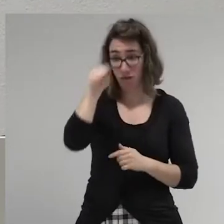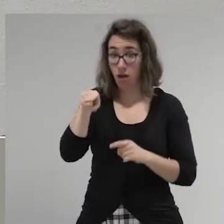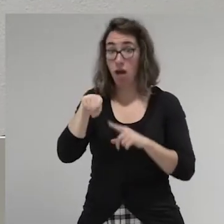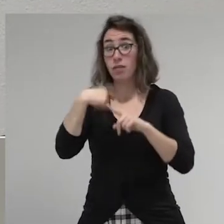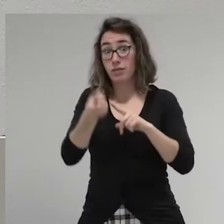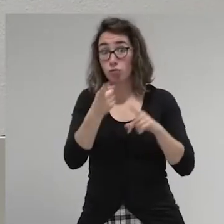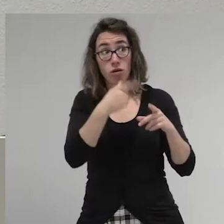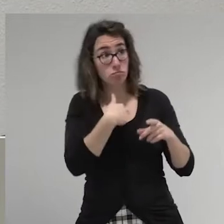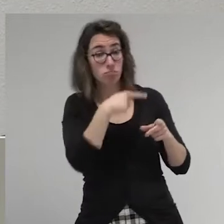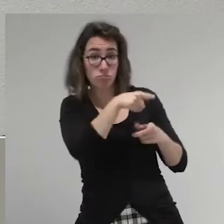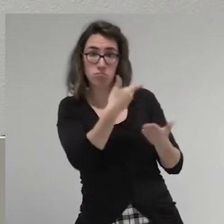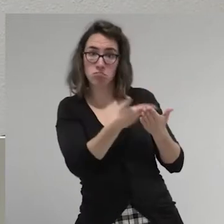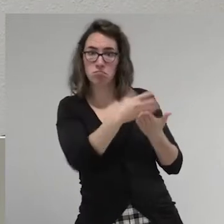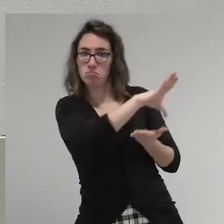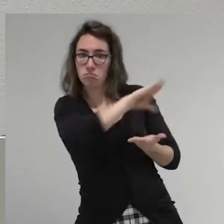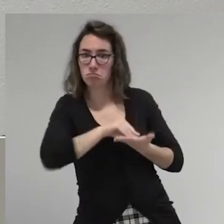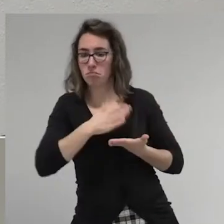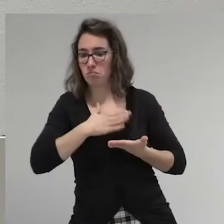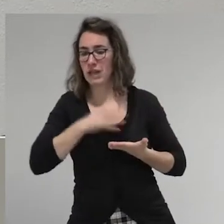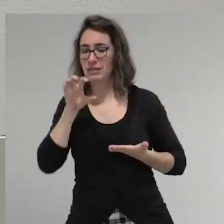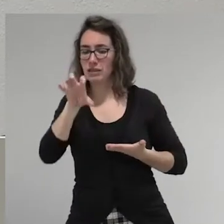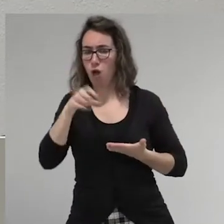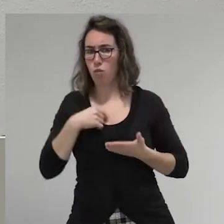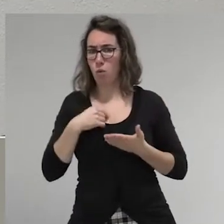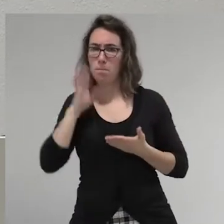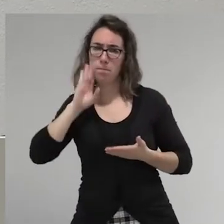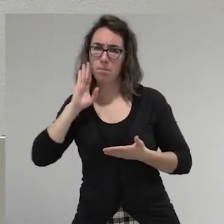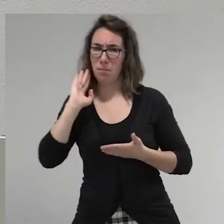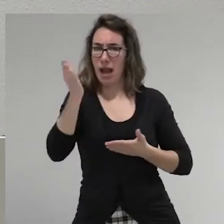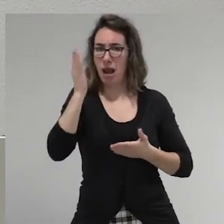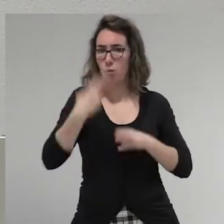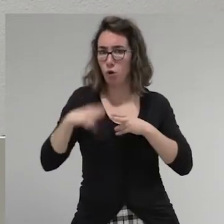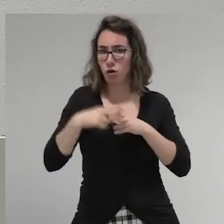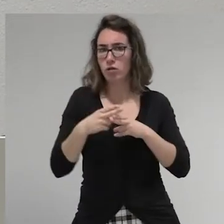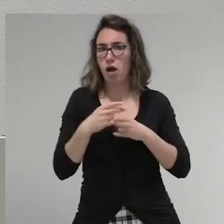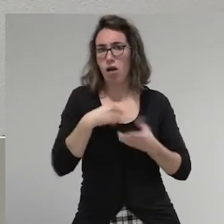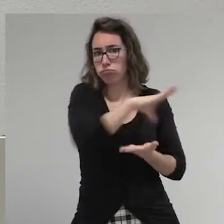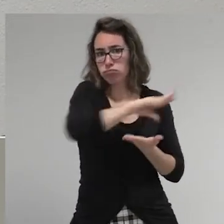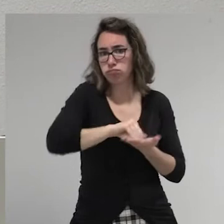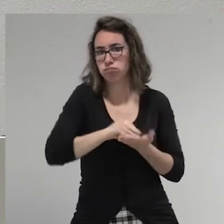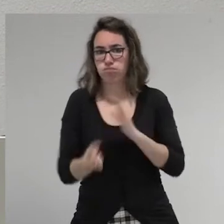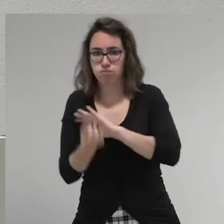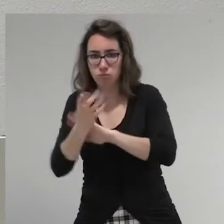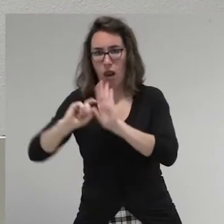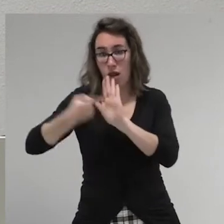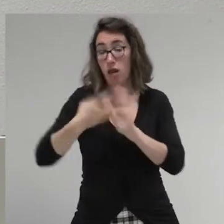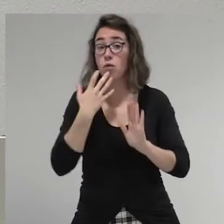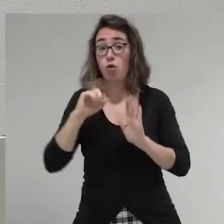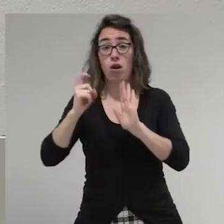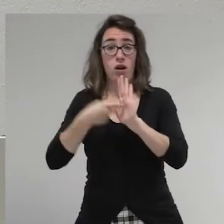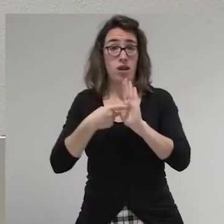para soportar lo que es su política penal y la producción de nuevas leyes. O sea, la ley antiterrorista en el Estado